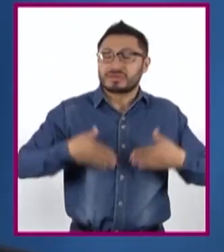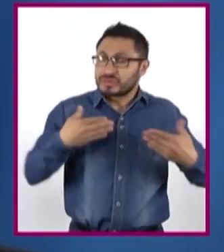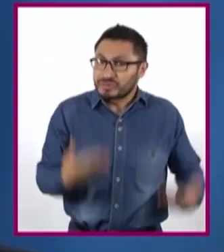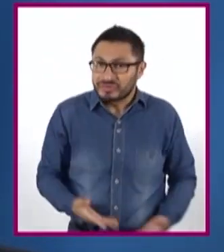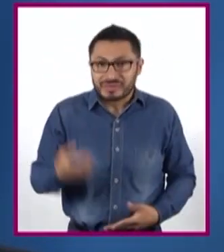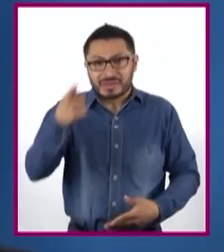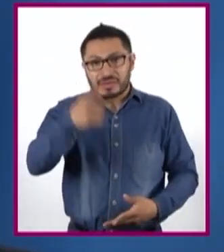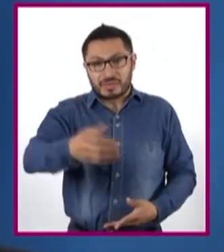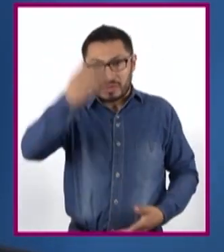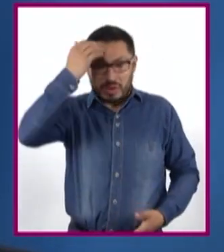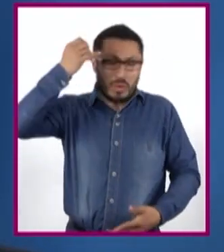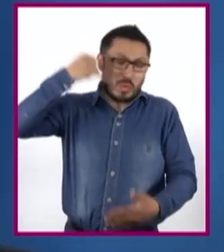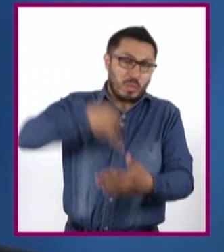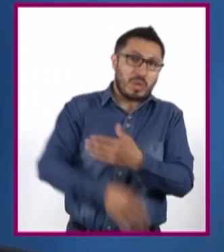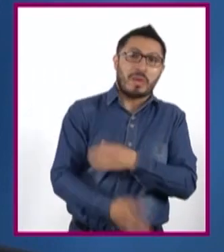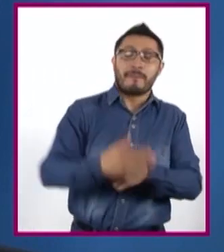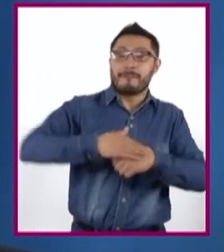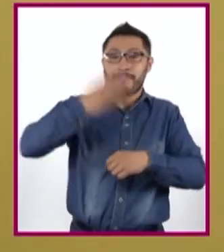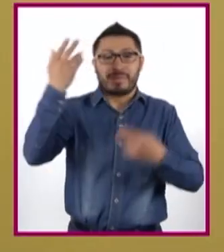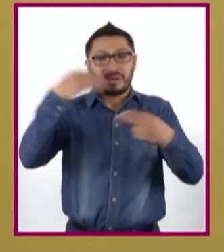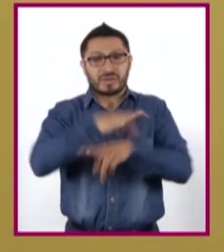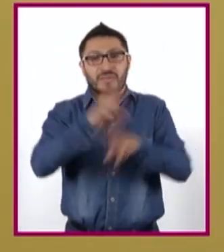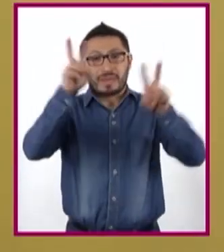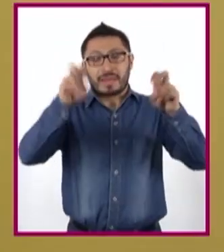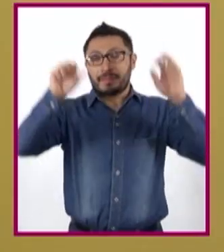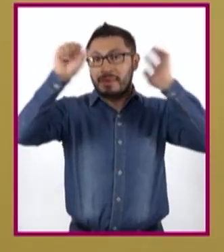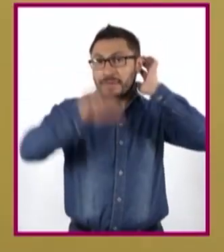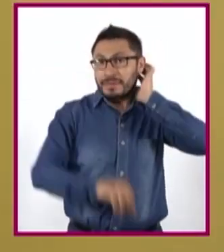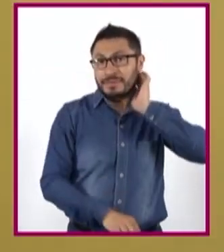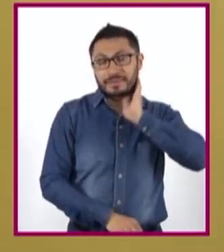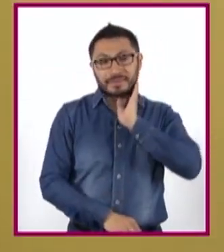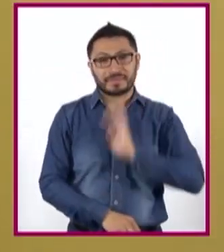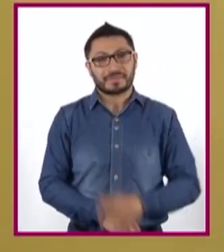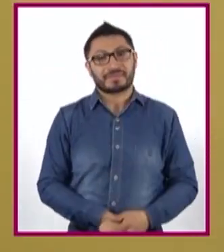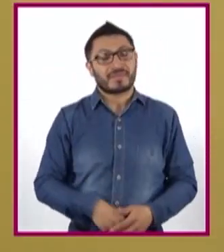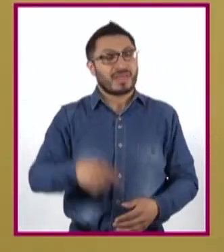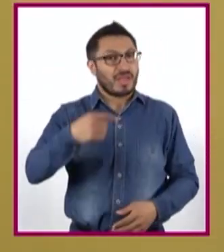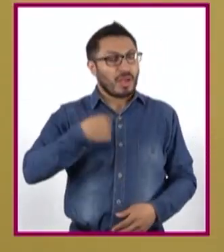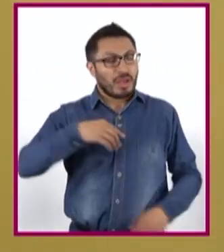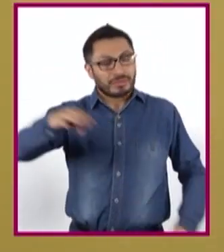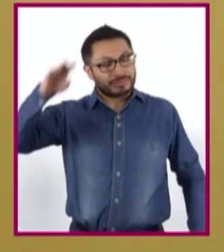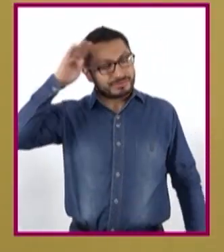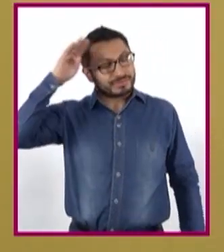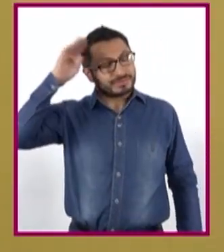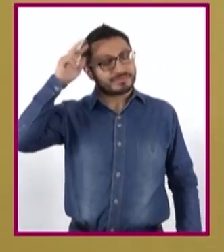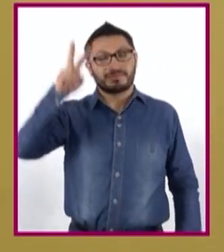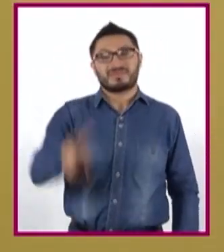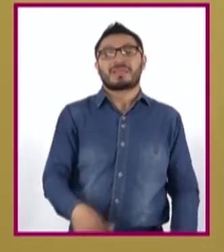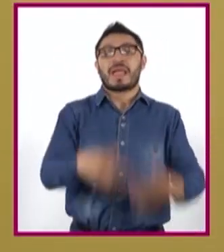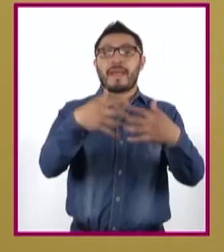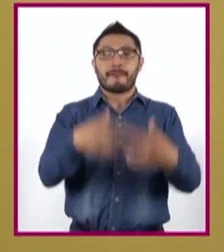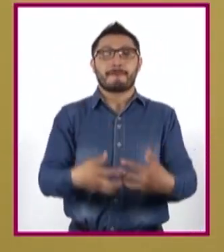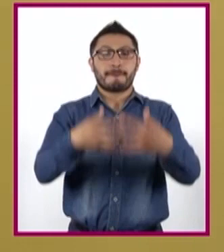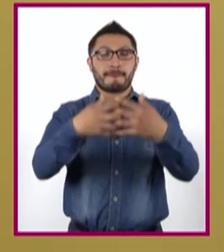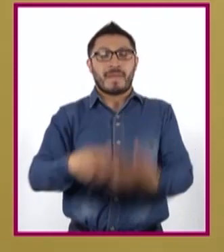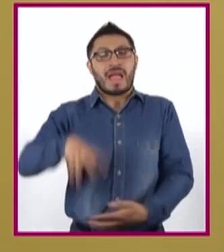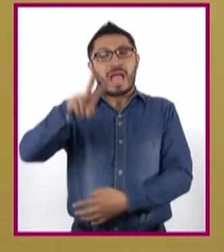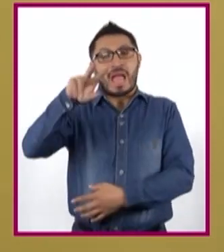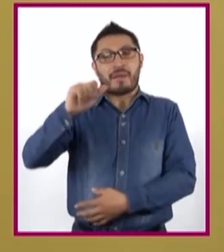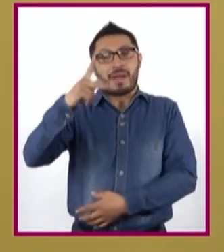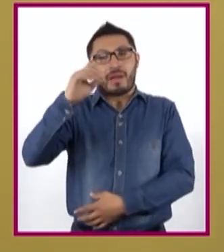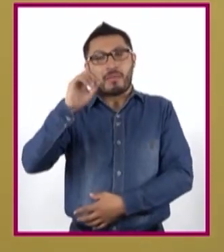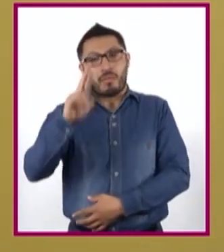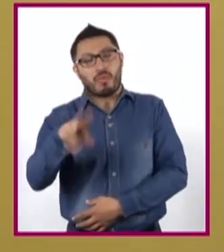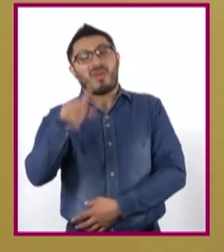profundicen más sobre lo que aquí se analice. Ya me quedé pensando, maestro, en las máquinas de vapor. El